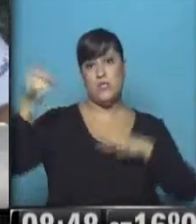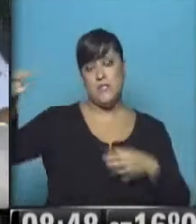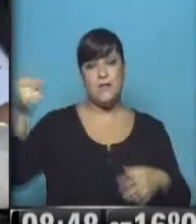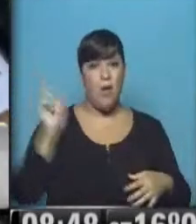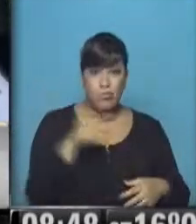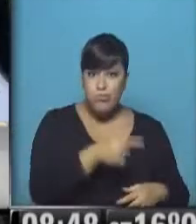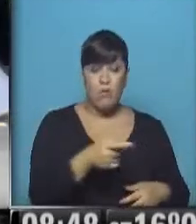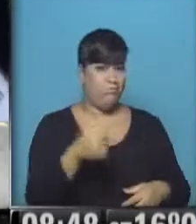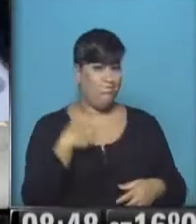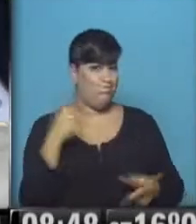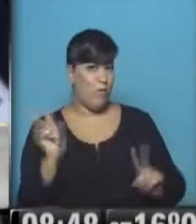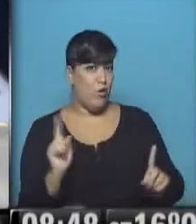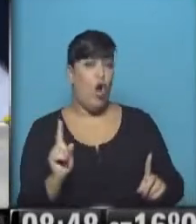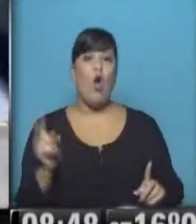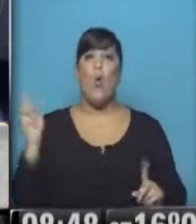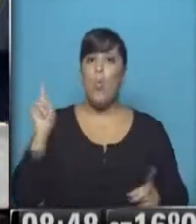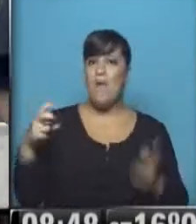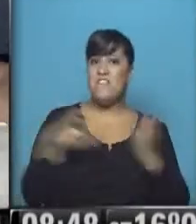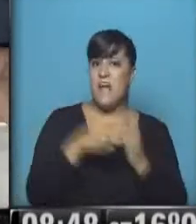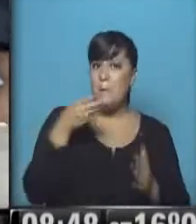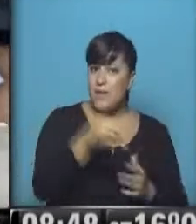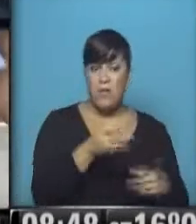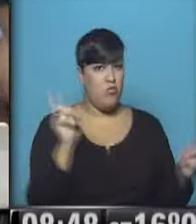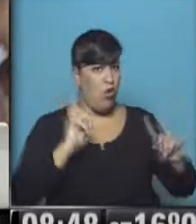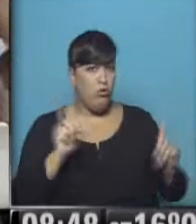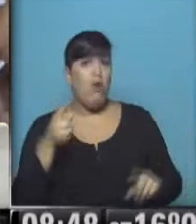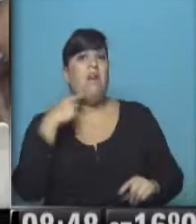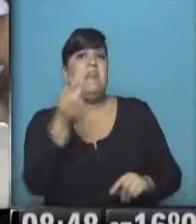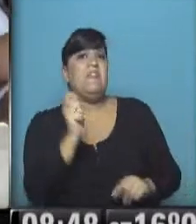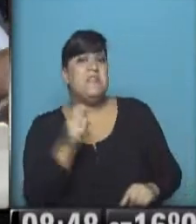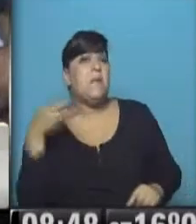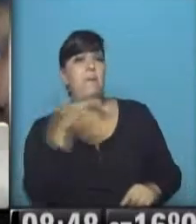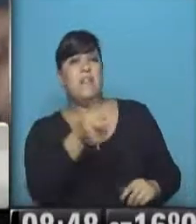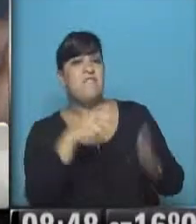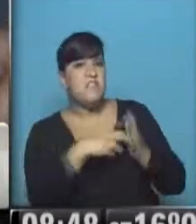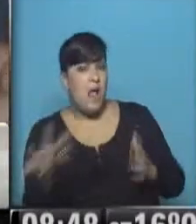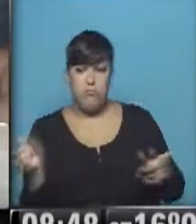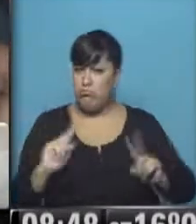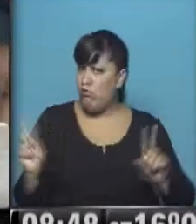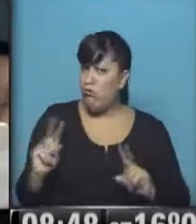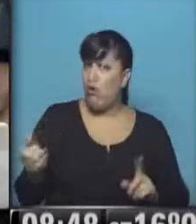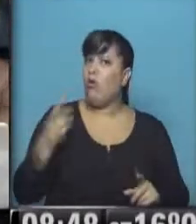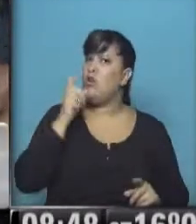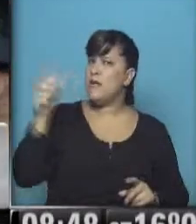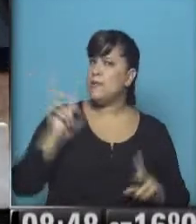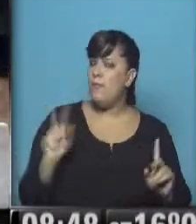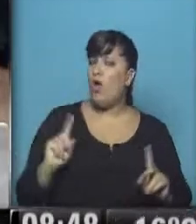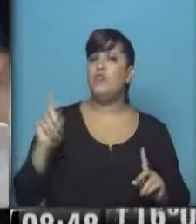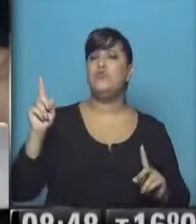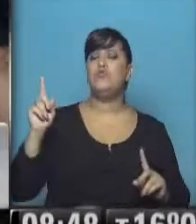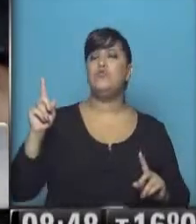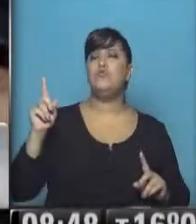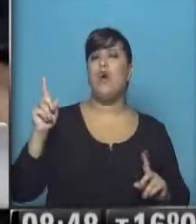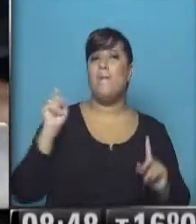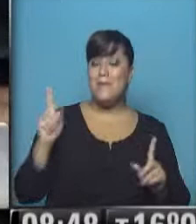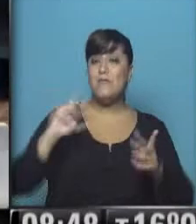No, evidentemente no. ¿Aunque se lo haya pedido el fiscal? No. ¿Y quién dice que ha pedido el fiscal eso? Le pregunto. No, estoy contestando. Esas